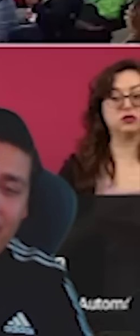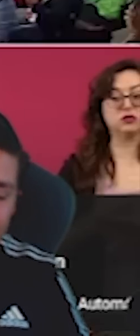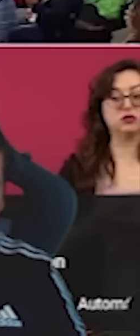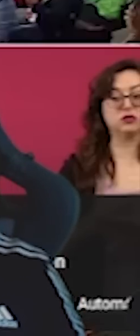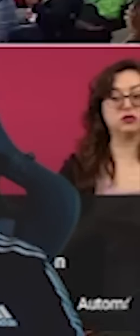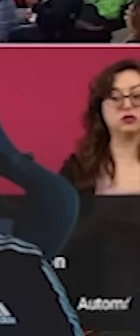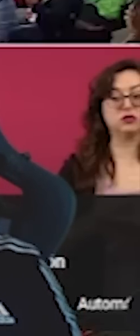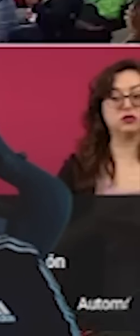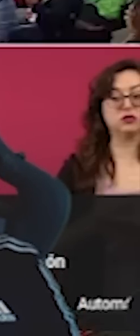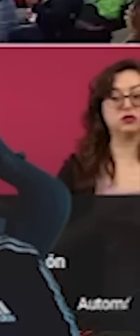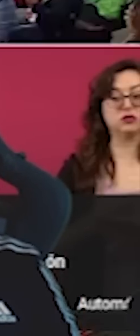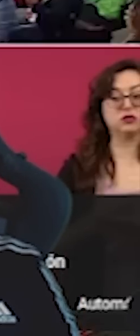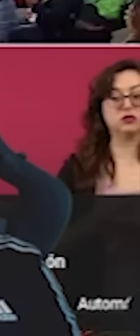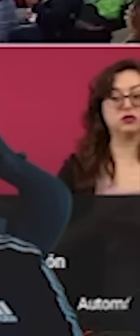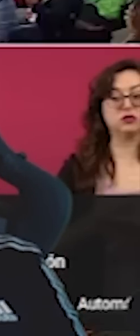que haya